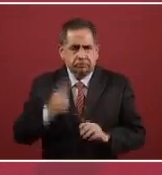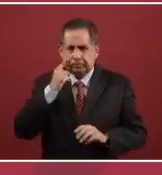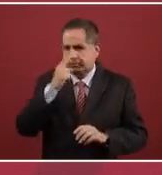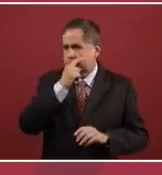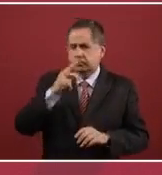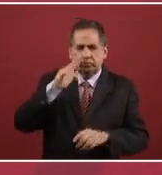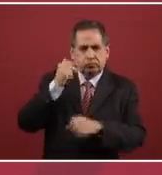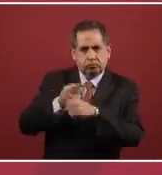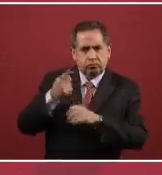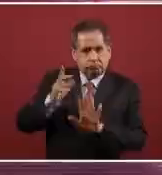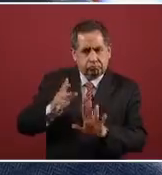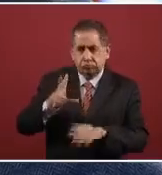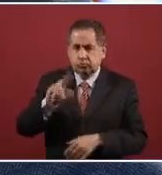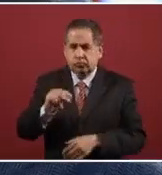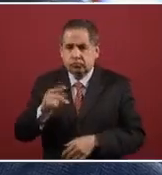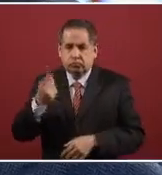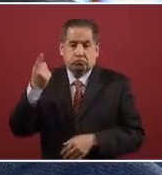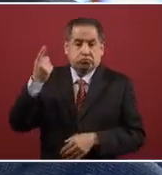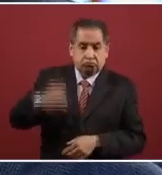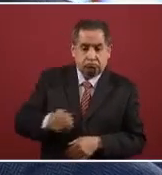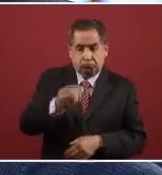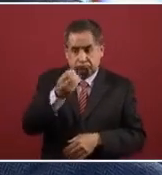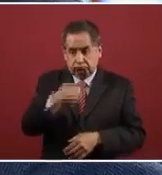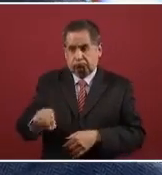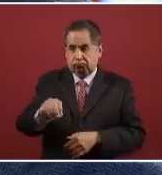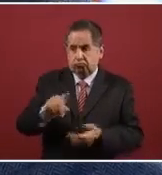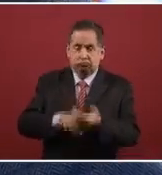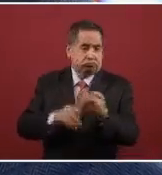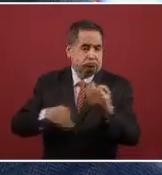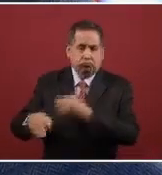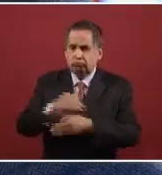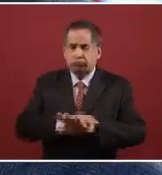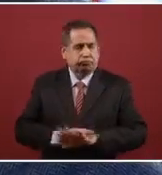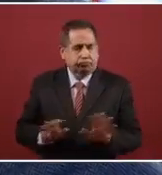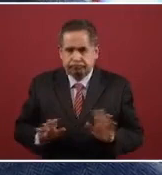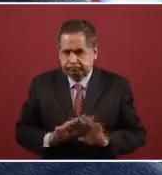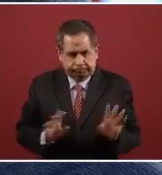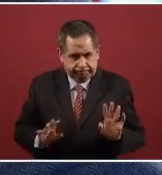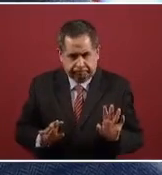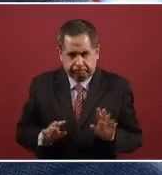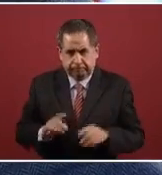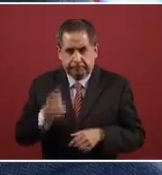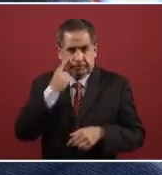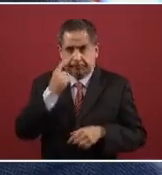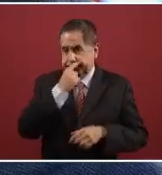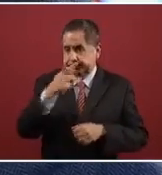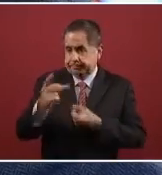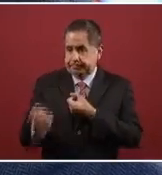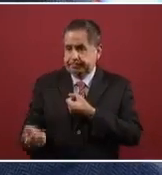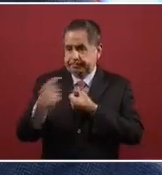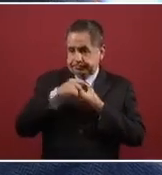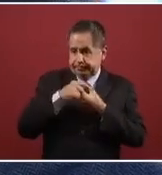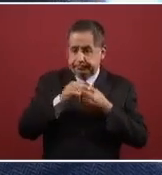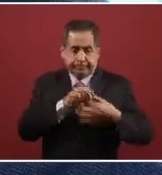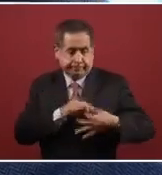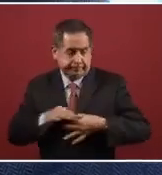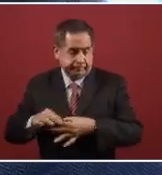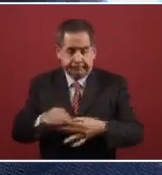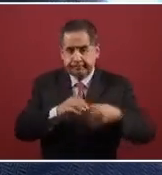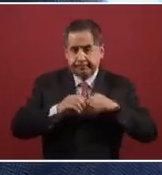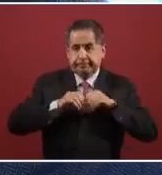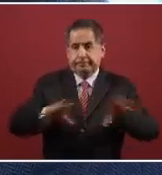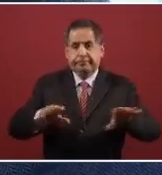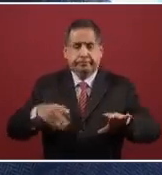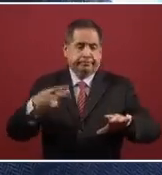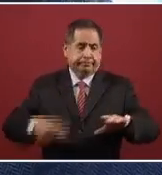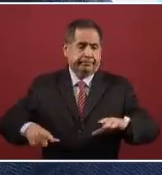no es una cadena obligatoria para todos los medios, es una transmisión unificada para los medios